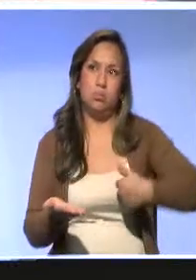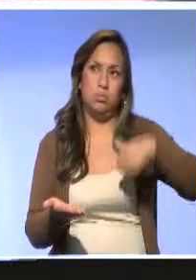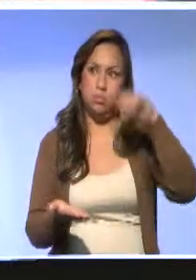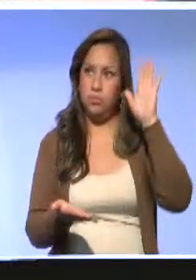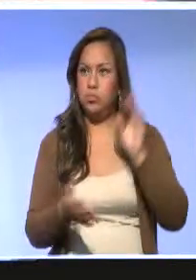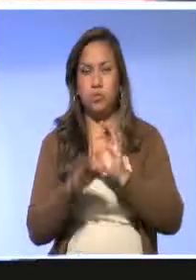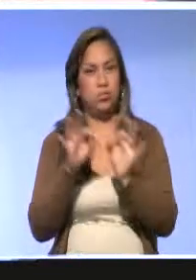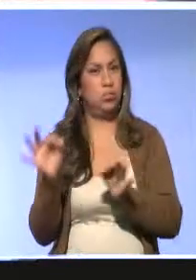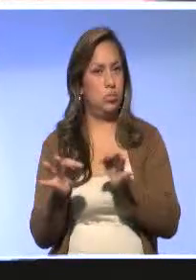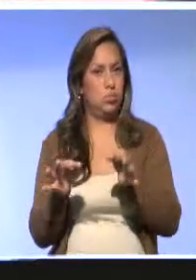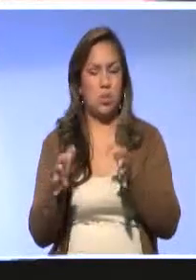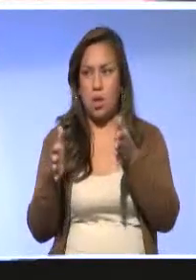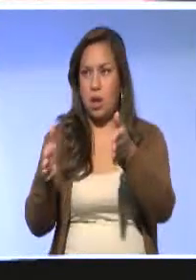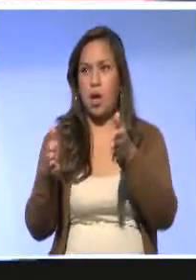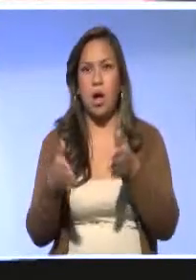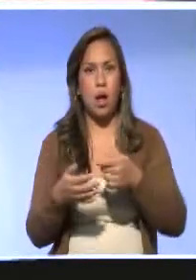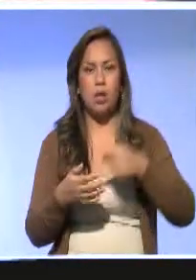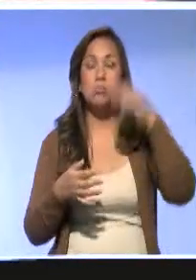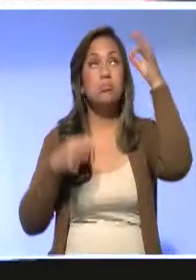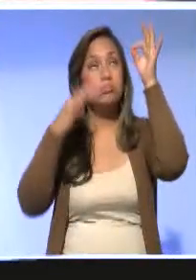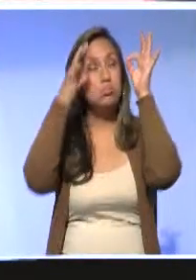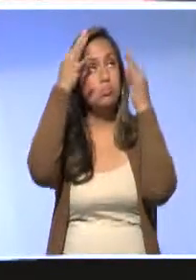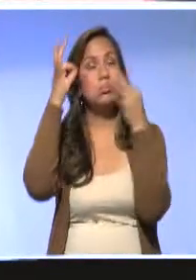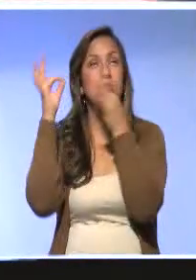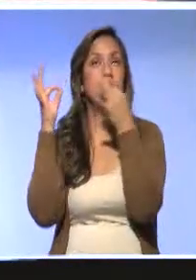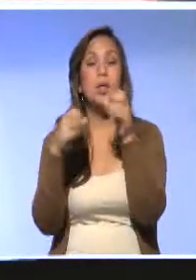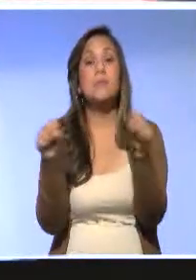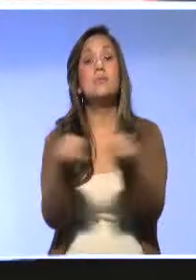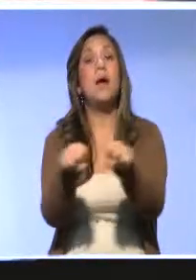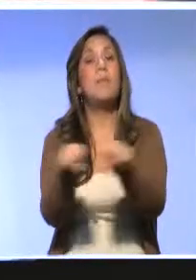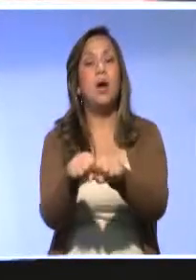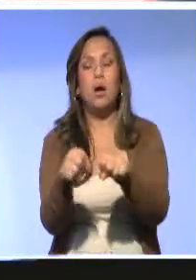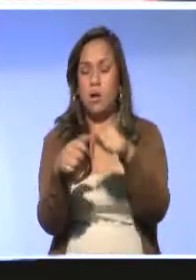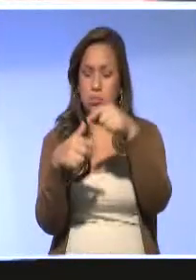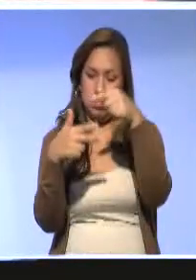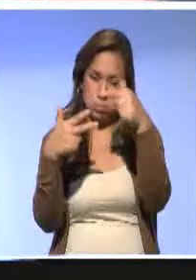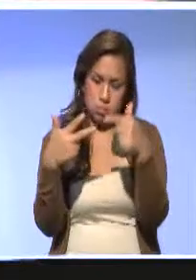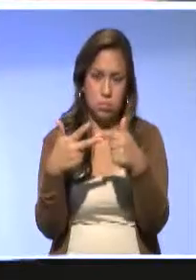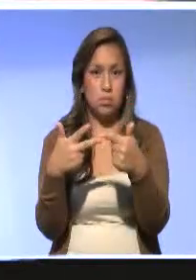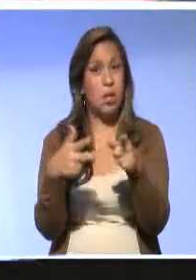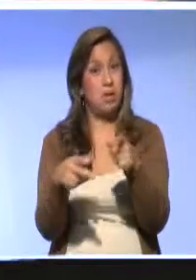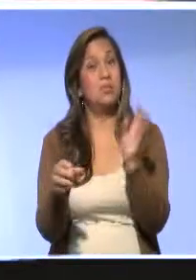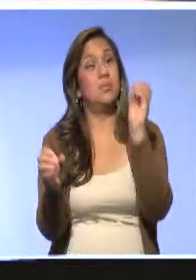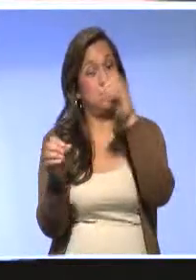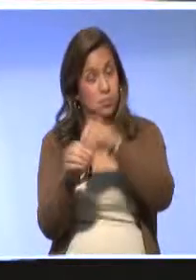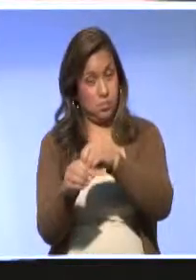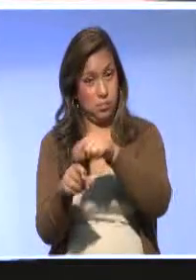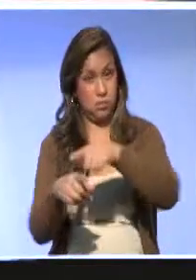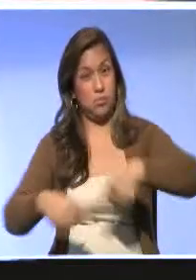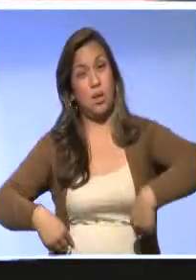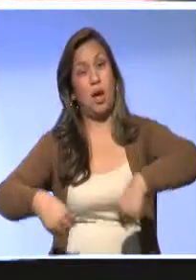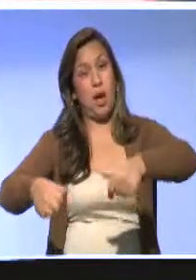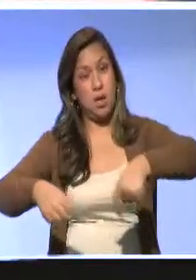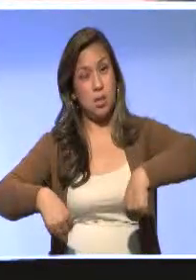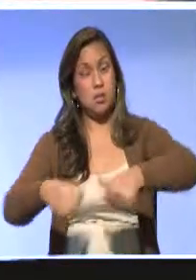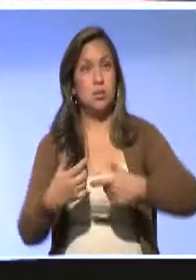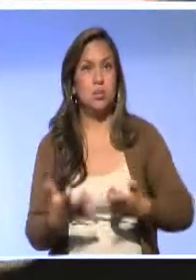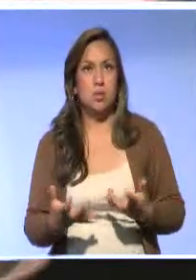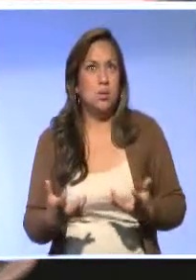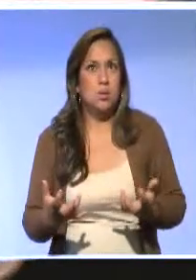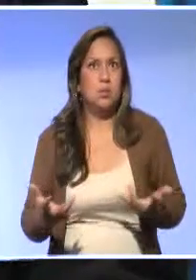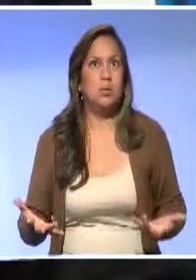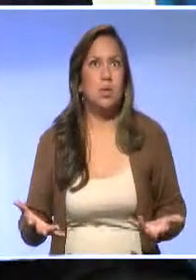regalos son maquillajes zapatos eso también entra dentro de los gastos es lo deseable lo que se podría hacer